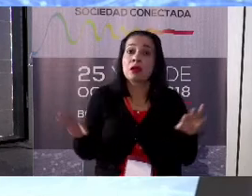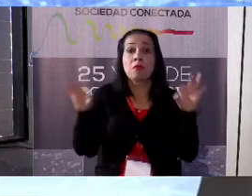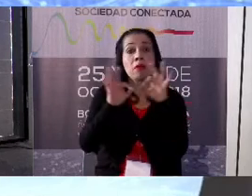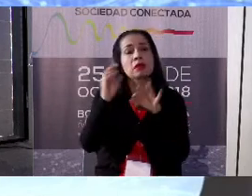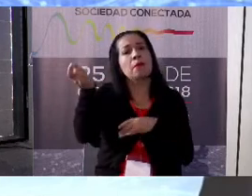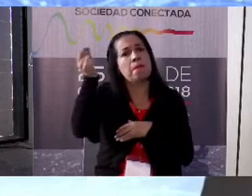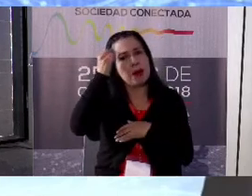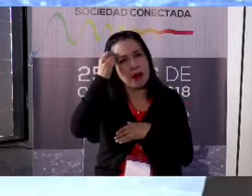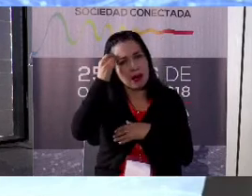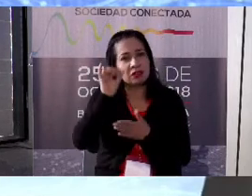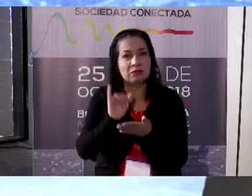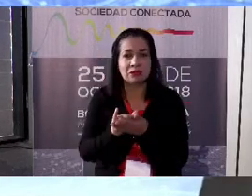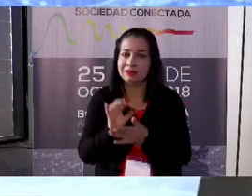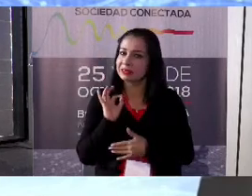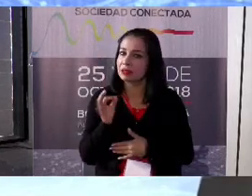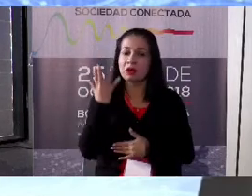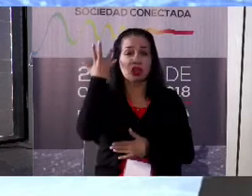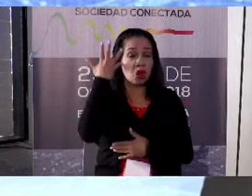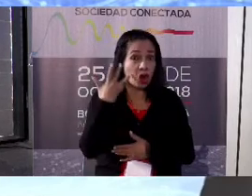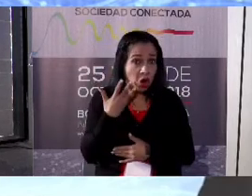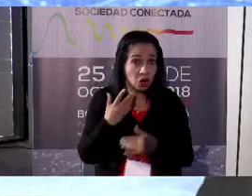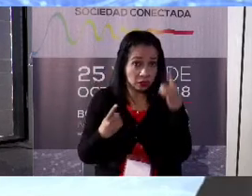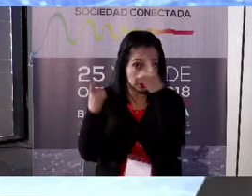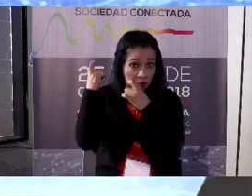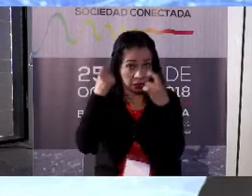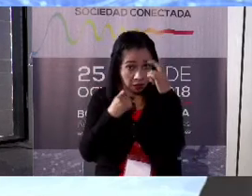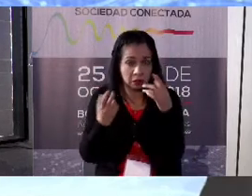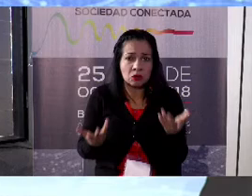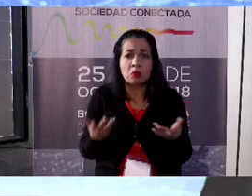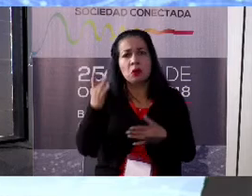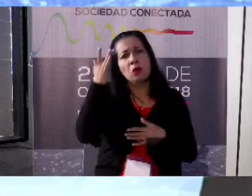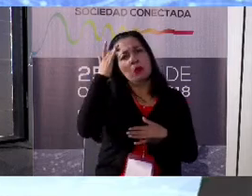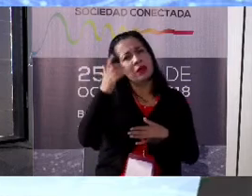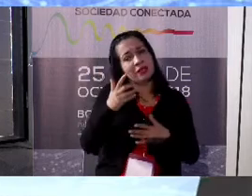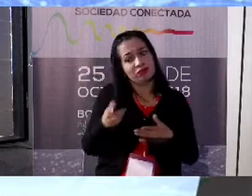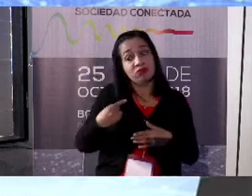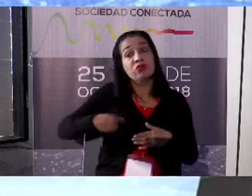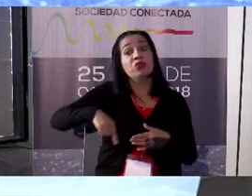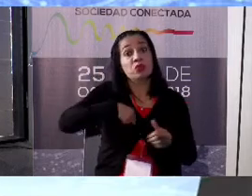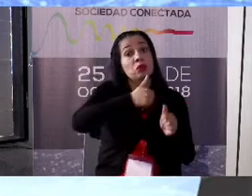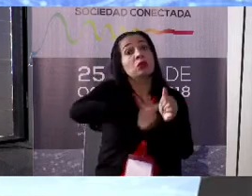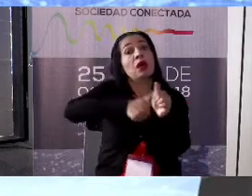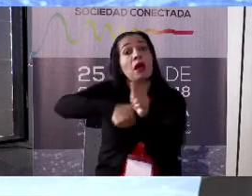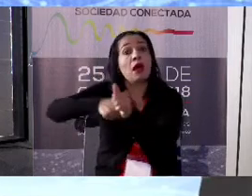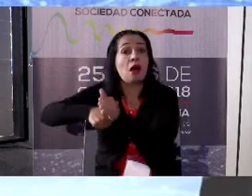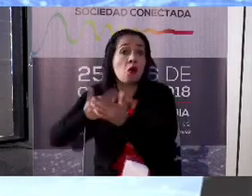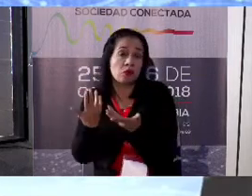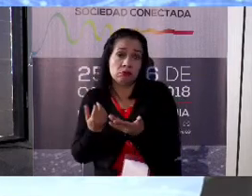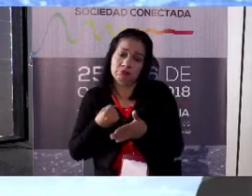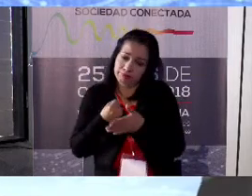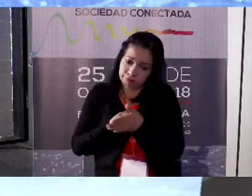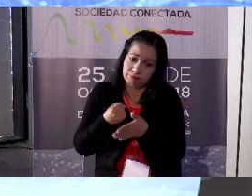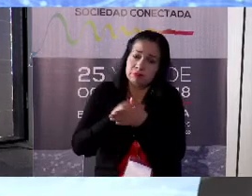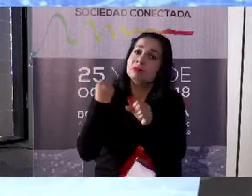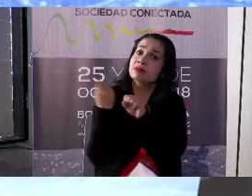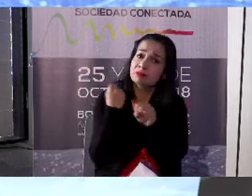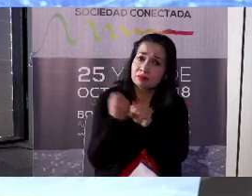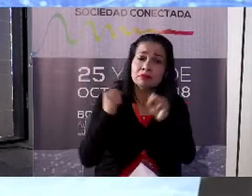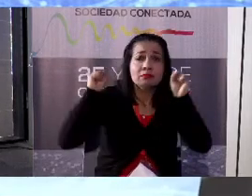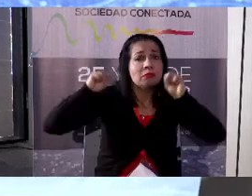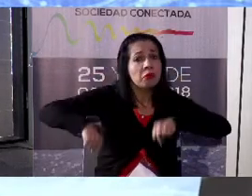tenerlo siempre en el día a día porque cada uno de nosotros podemos hacer algo por más pequeño que uno crea que